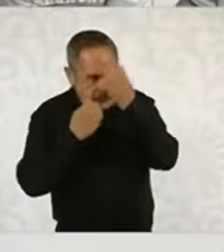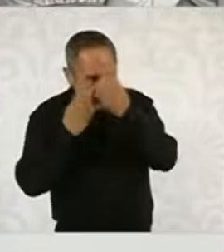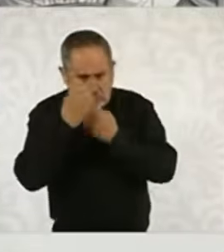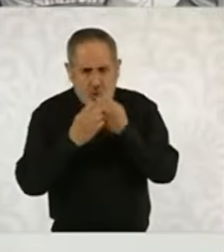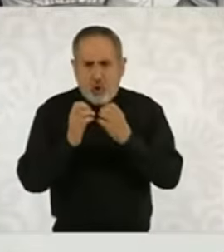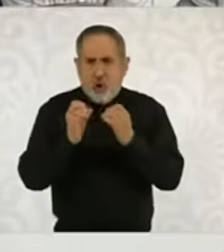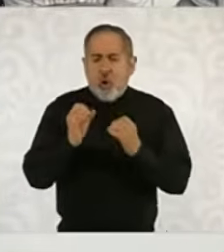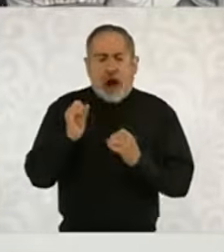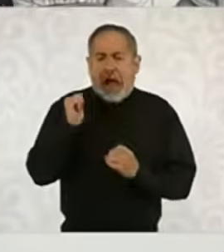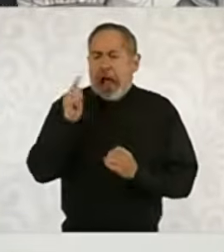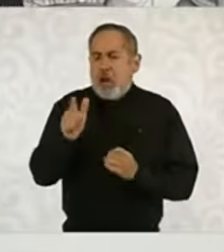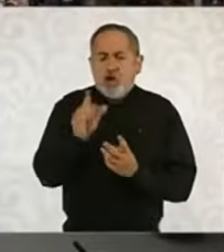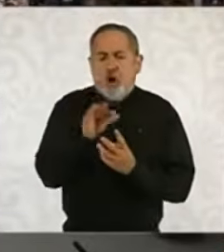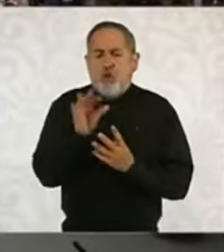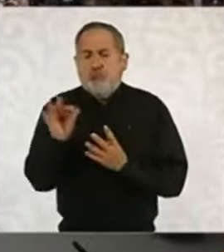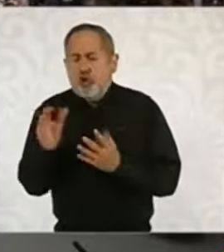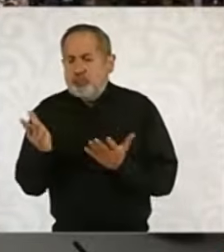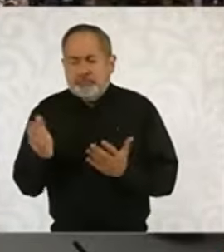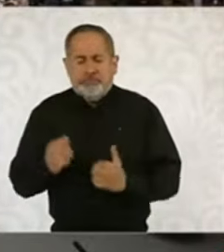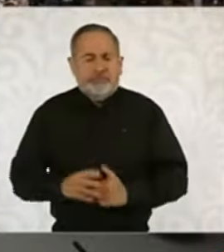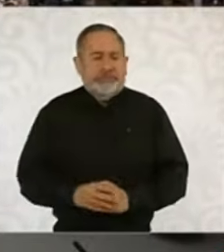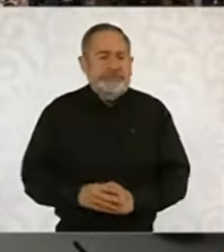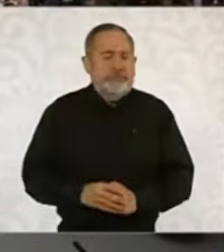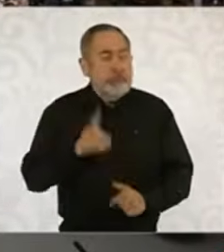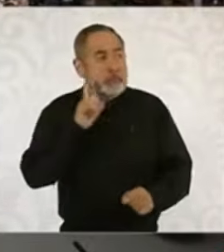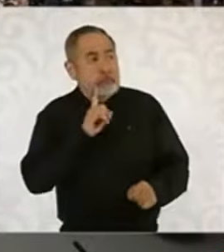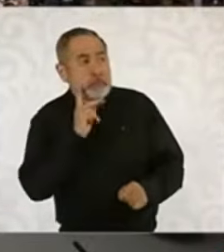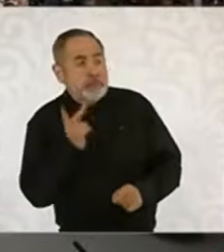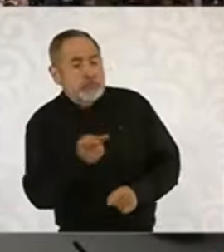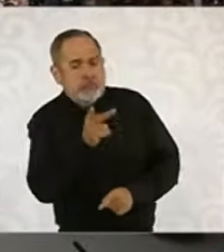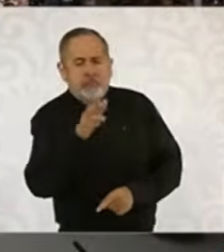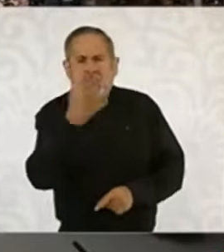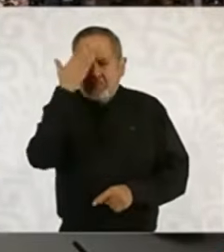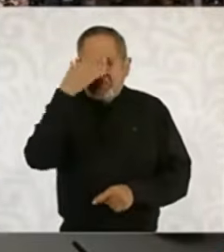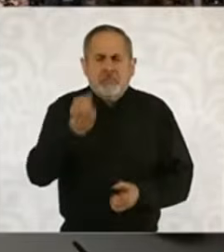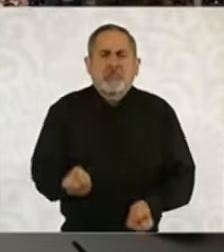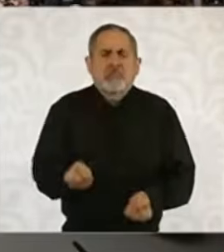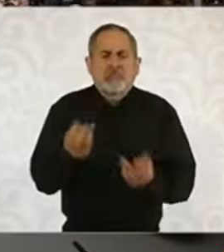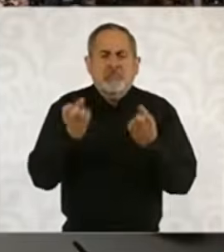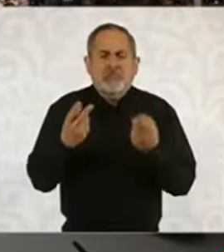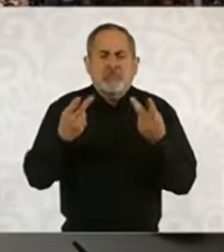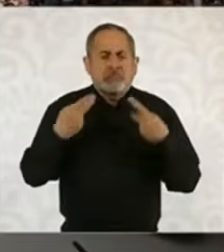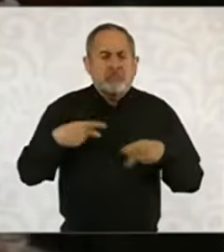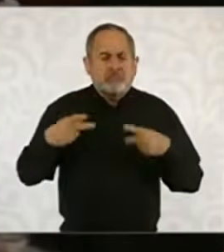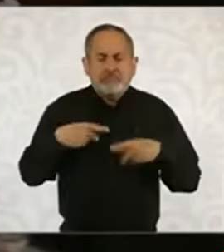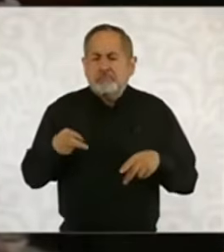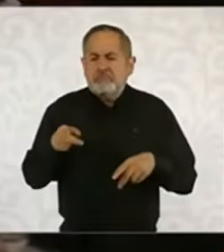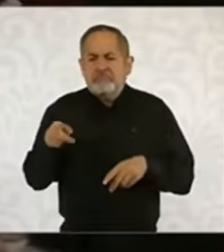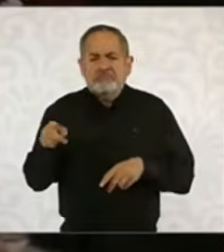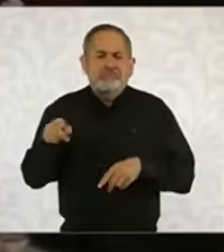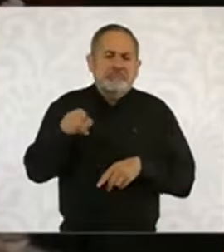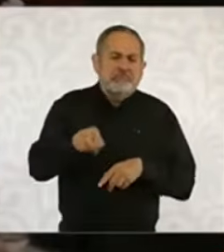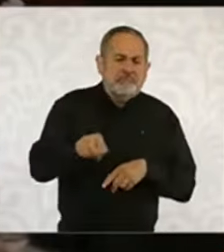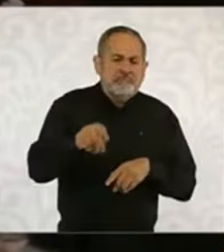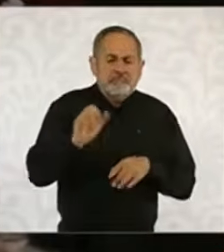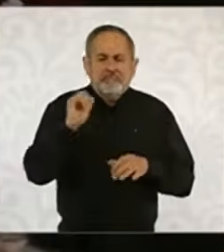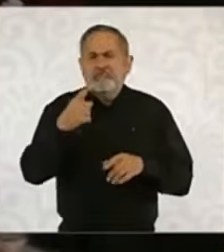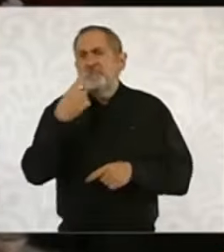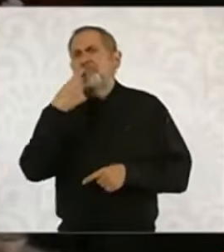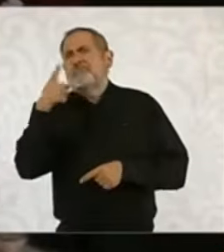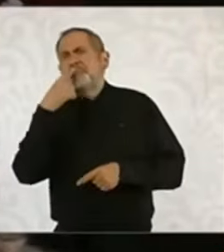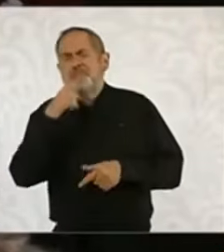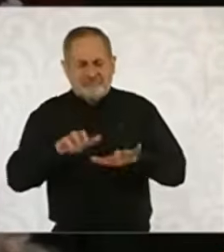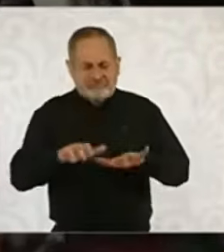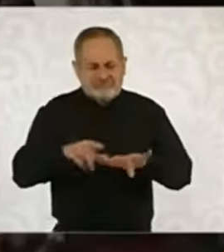alguna posibilidad. ¿Se tiene alguna numeralia de cuántos pues presentaron alguna queja sobre las